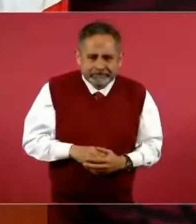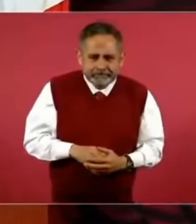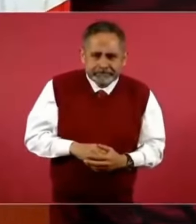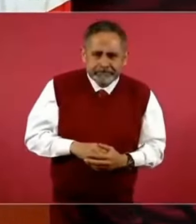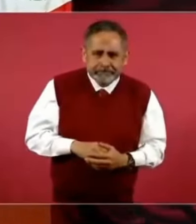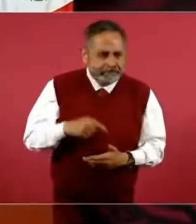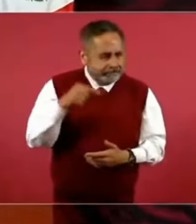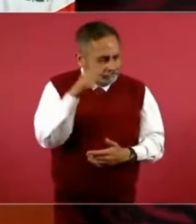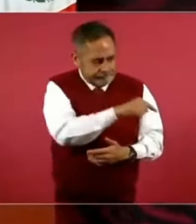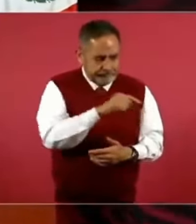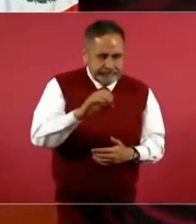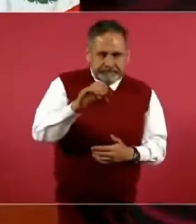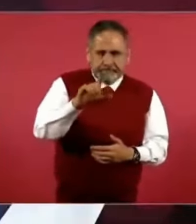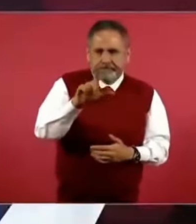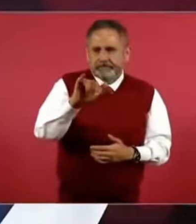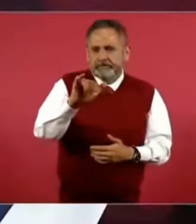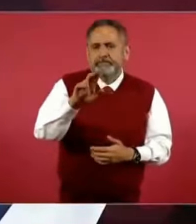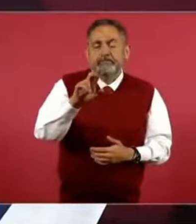Claudio